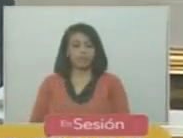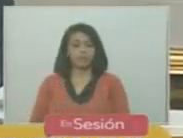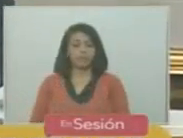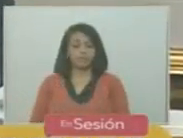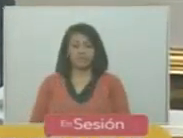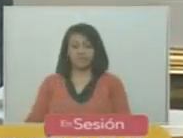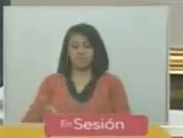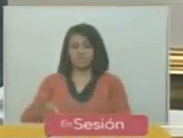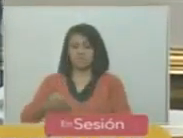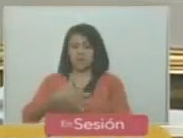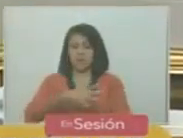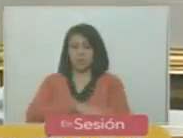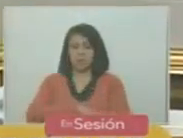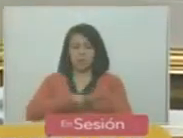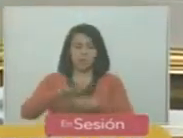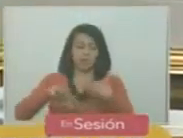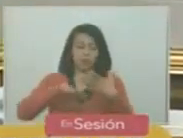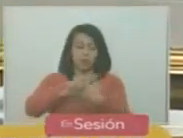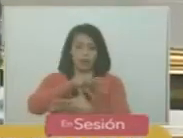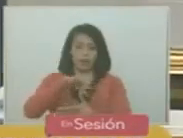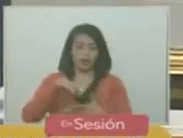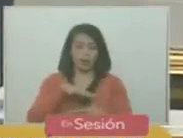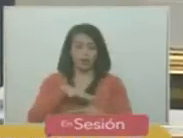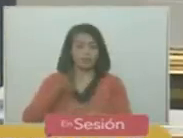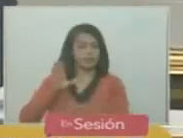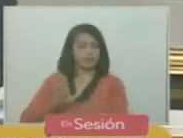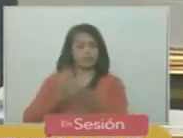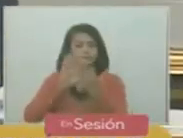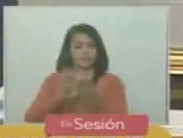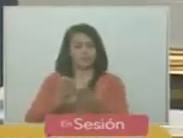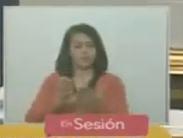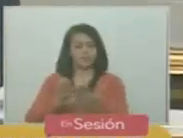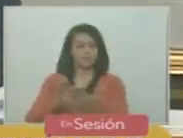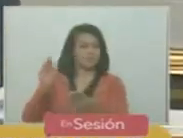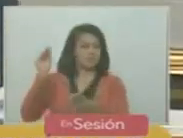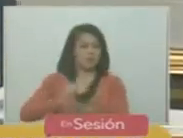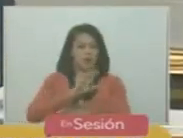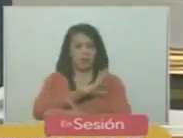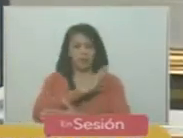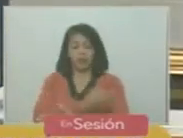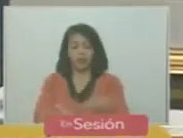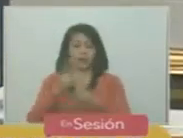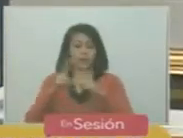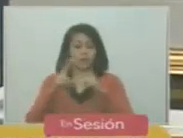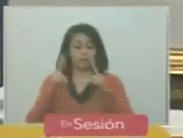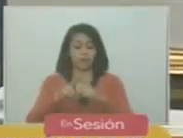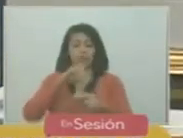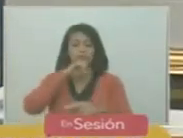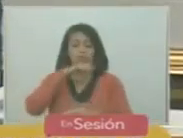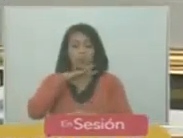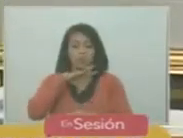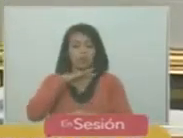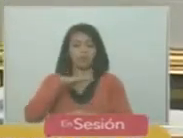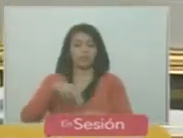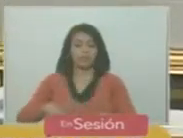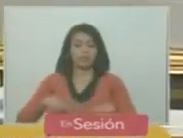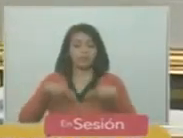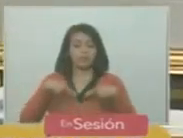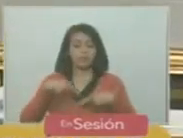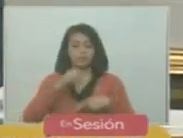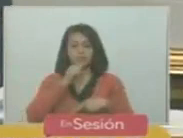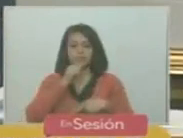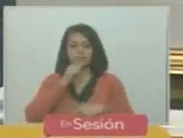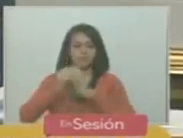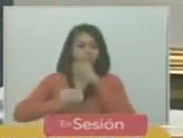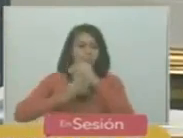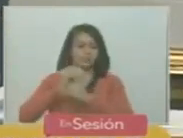las peores agresiones, que ha enfrentado al imperio más brutal que haya conocido la historia de esta humanidad, que